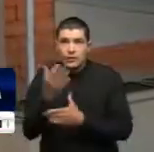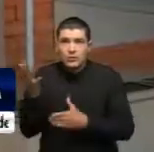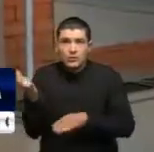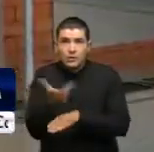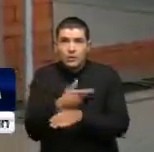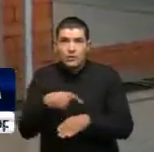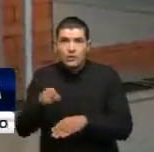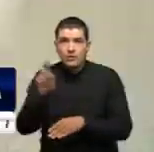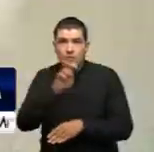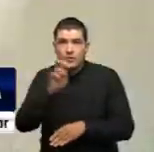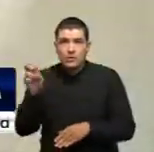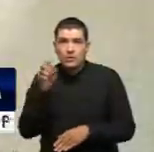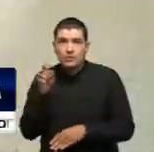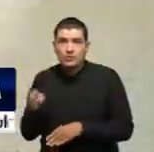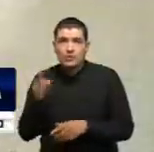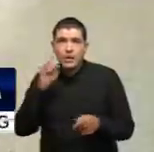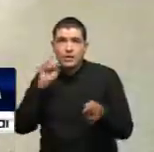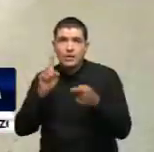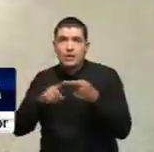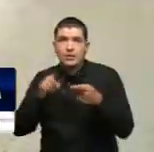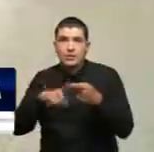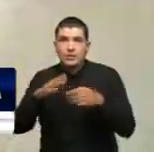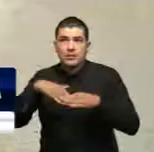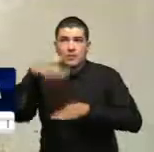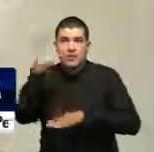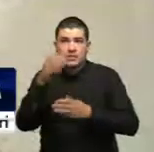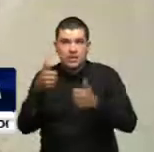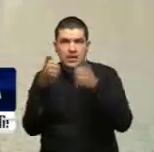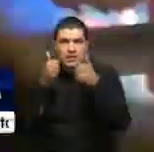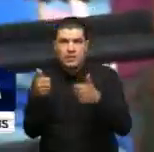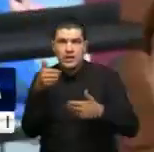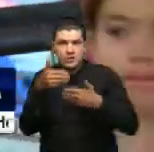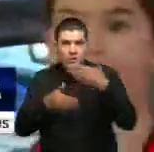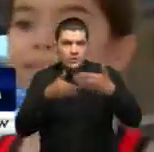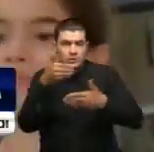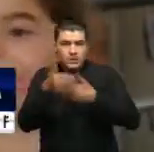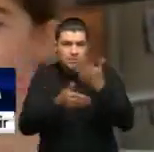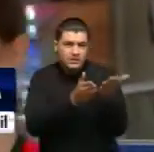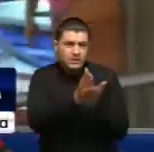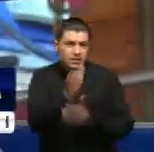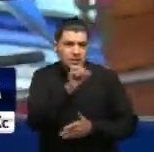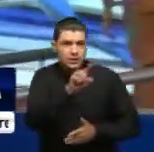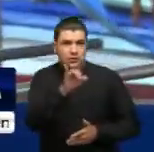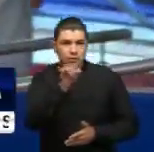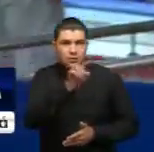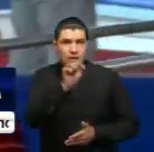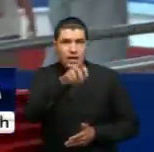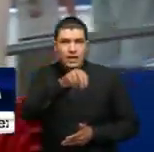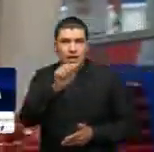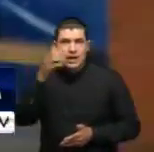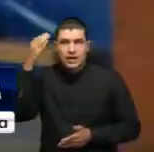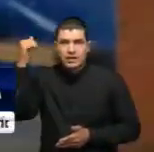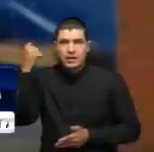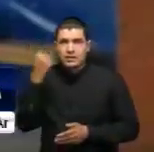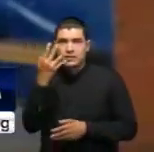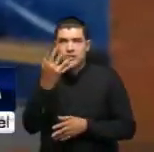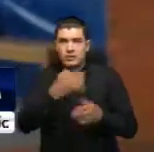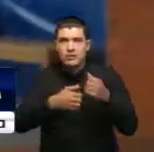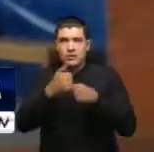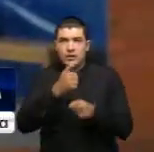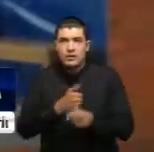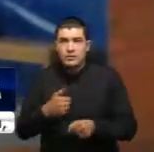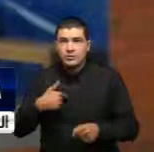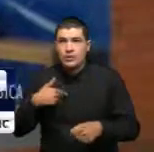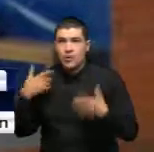norte tiene como prioridad mantener el buen proceso que hizo susana de sousa durante cuatro años bueno estoy muy